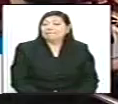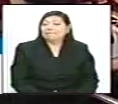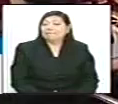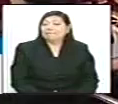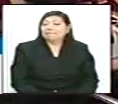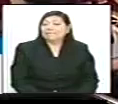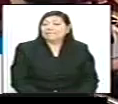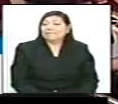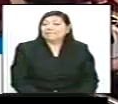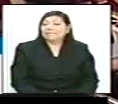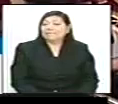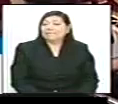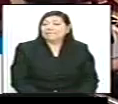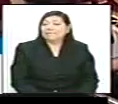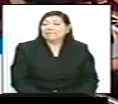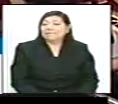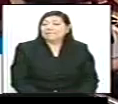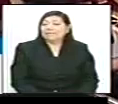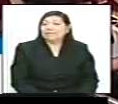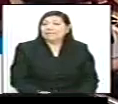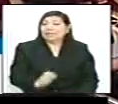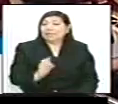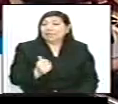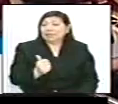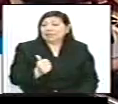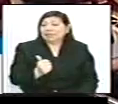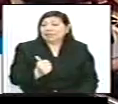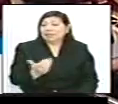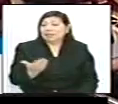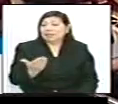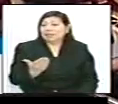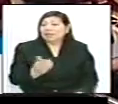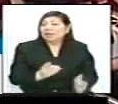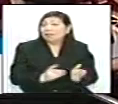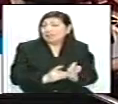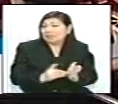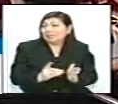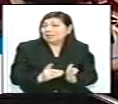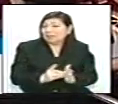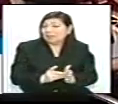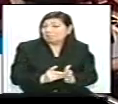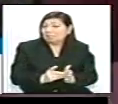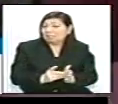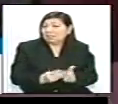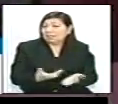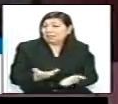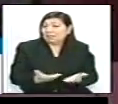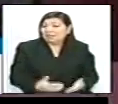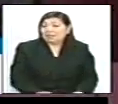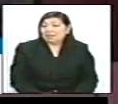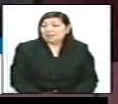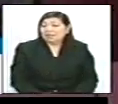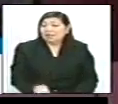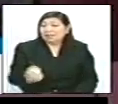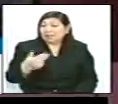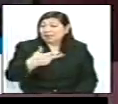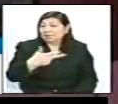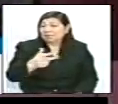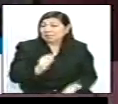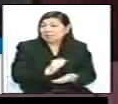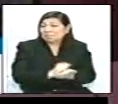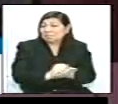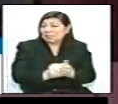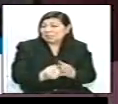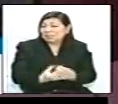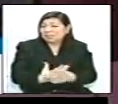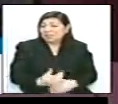Permítame, presidenta. El pedido que la bancada del Frente Amplio ha hecho es que haya dictamen, presidenta, que el dictamen se haga la tercera semana de septiembre. Eso